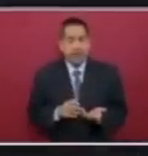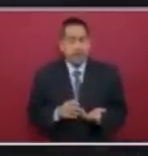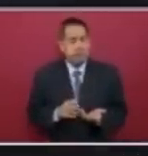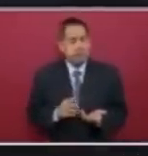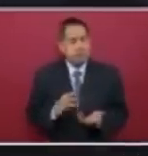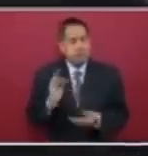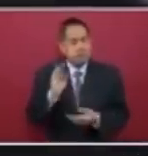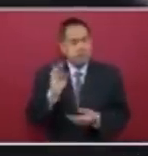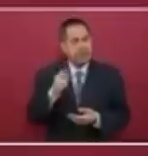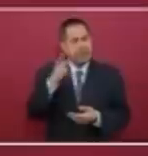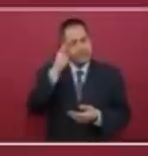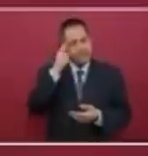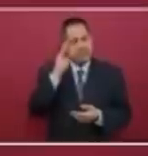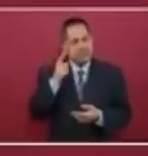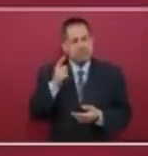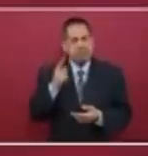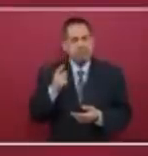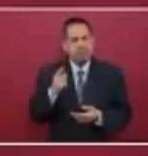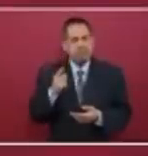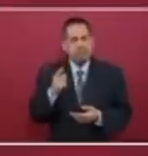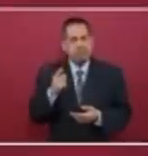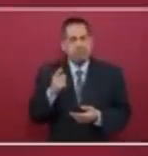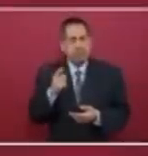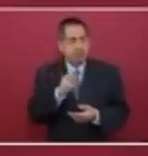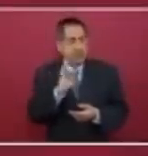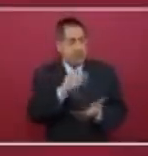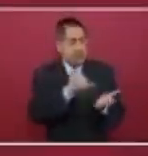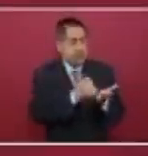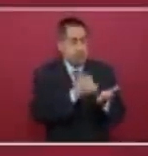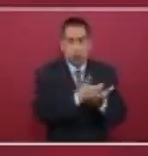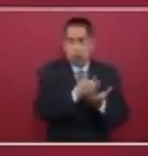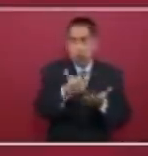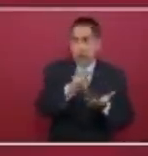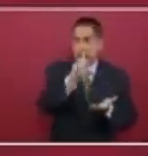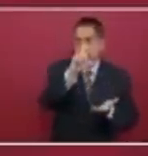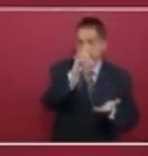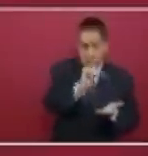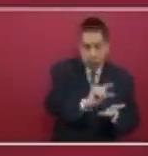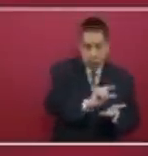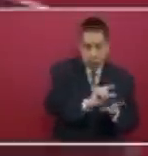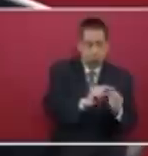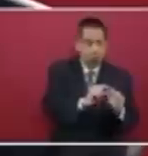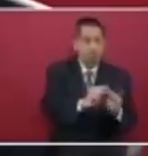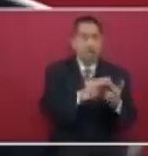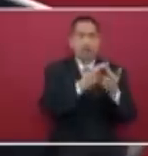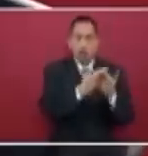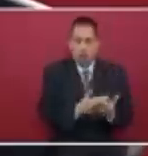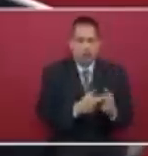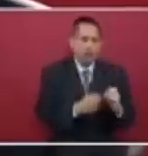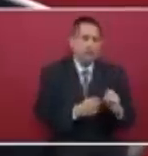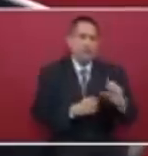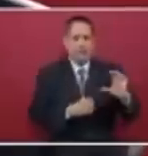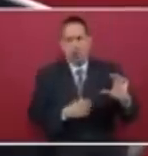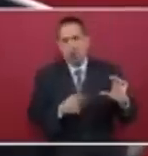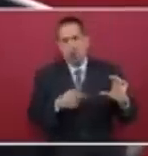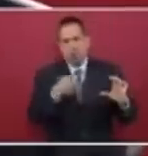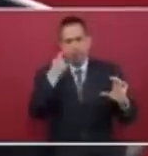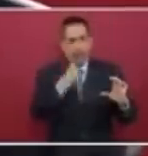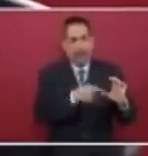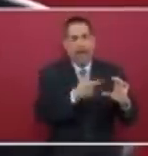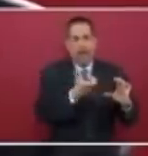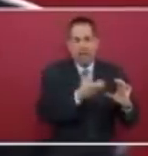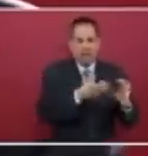que se les reduzca la carga fiscal tendrían ellos más disponibilidad de recursos